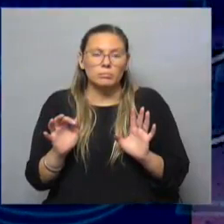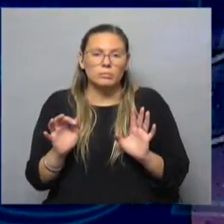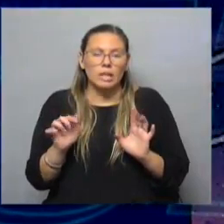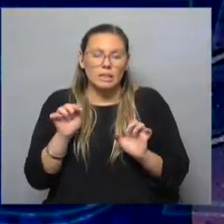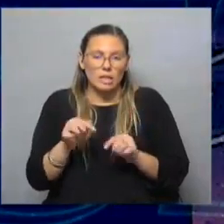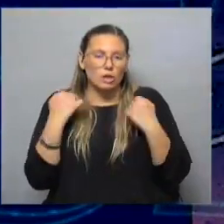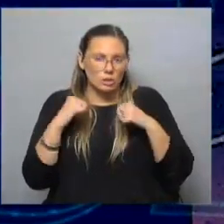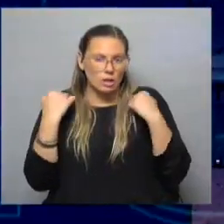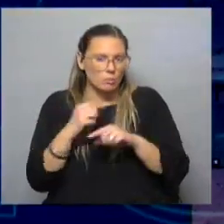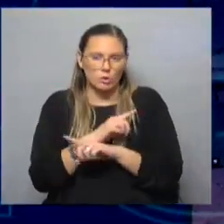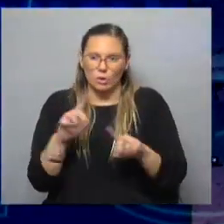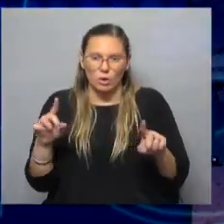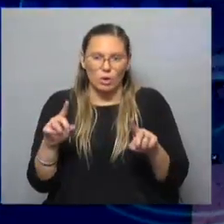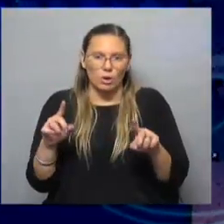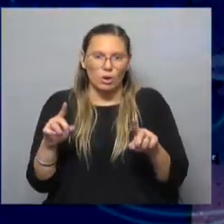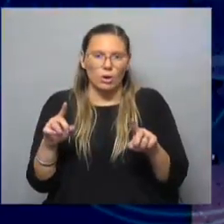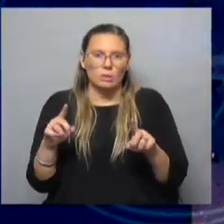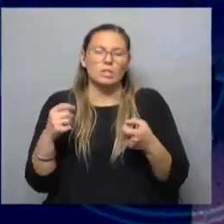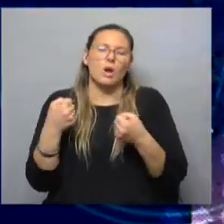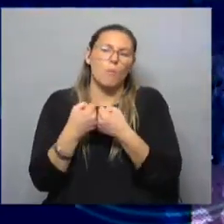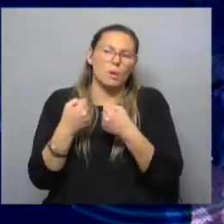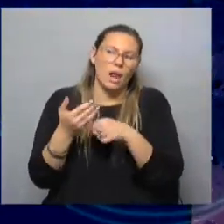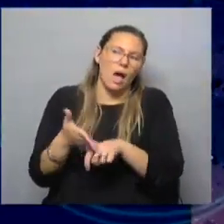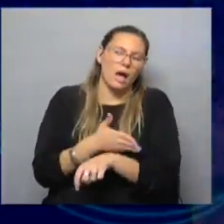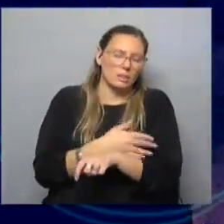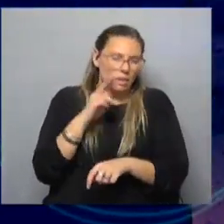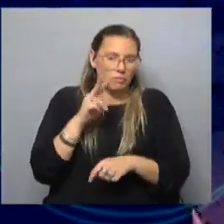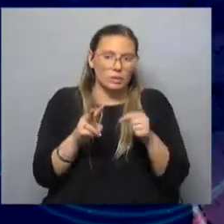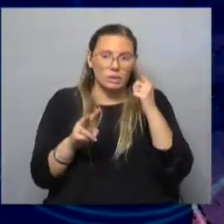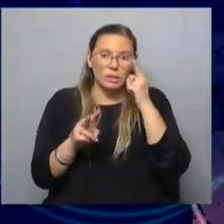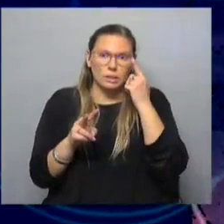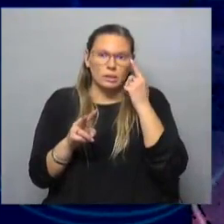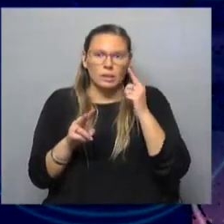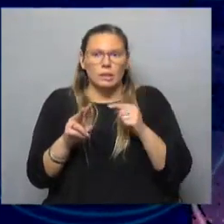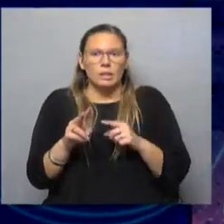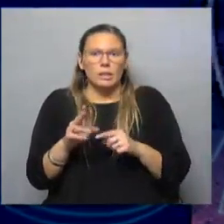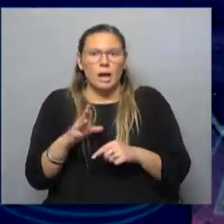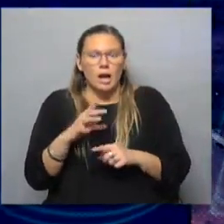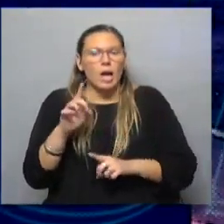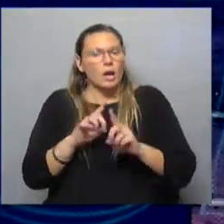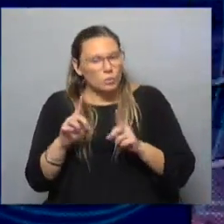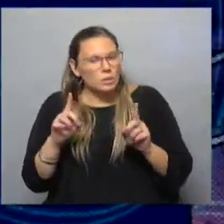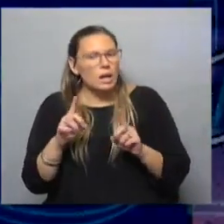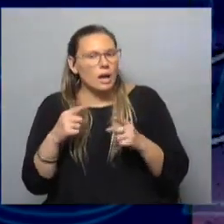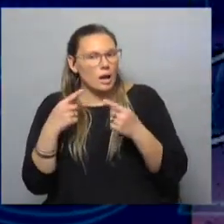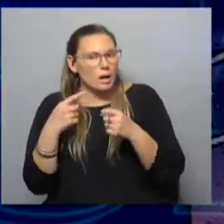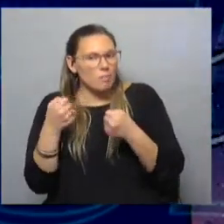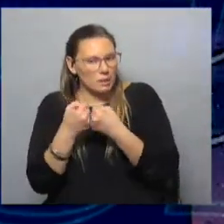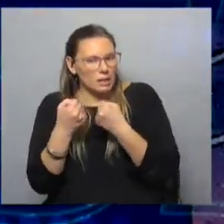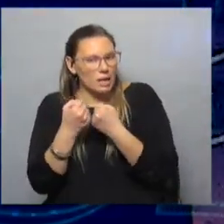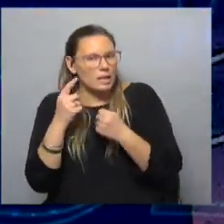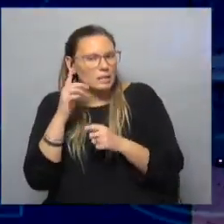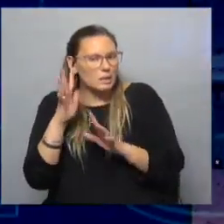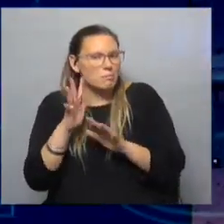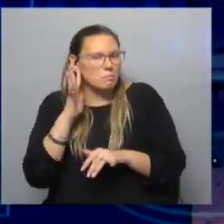estos entrenamientos, porque hay... Las peleas que venís bien. Exacto. Y bueno, creo que hay un par de peleas que uno avisora que